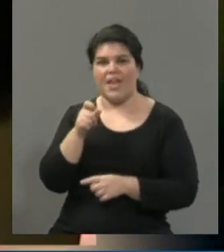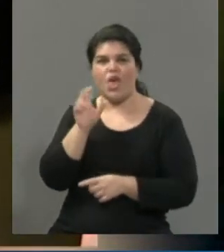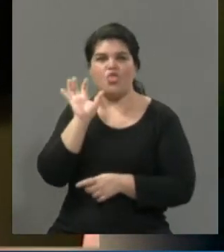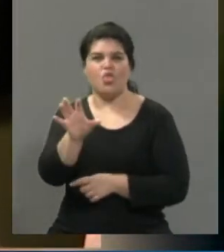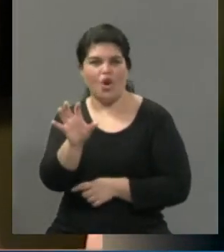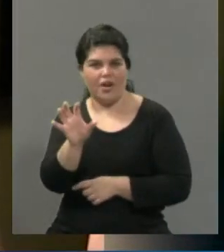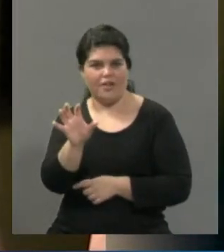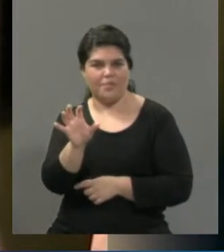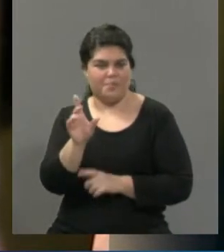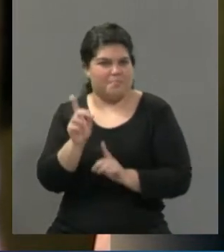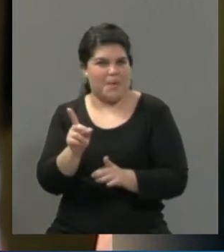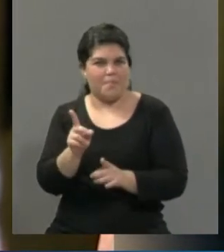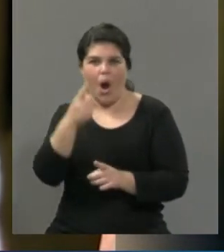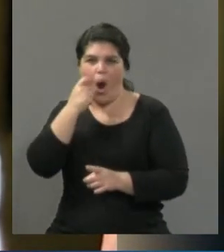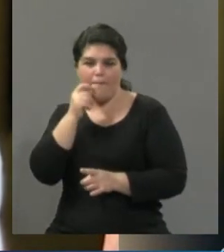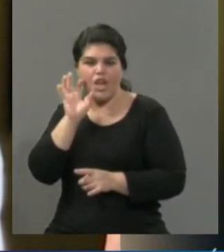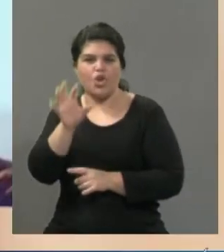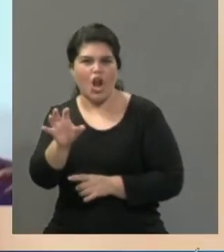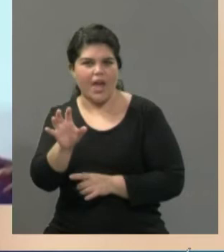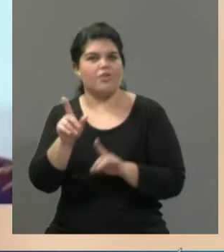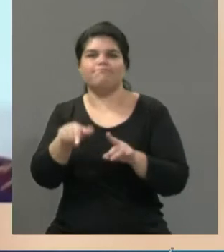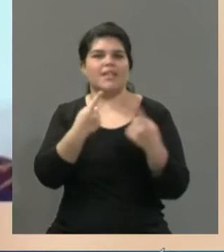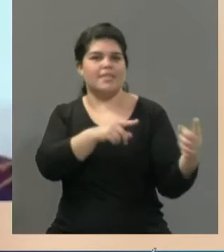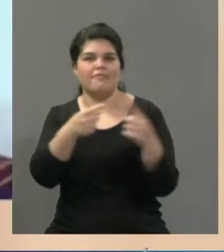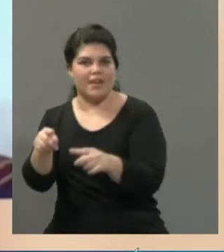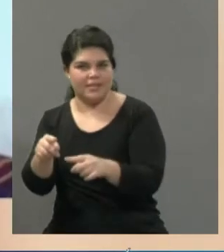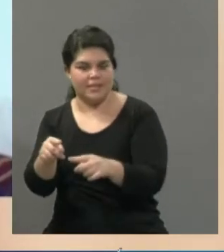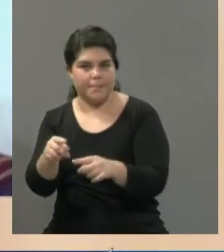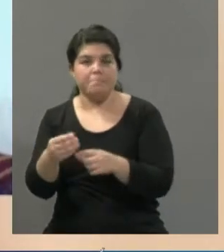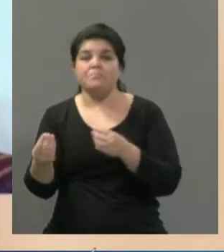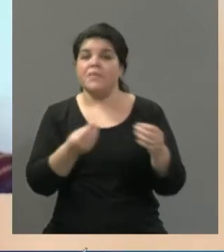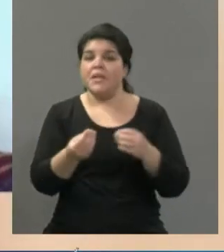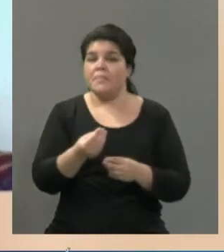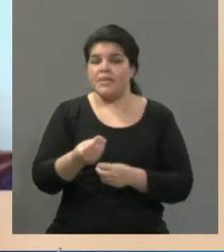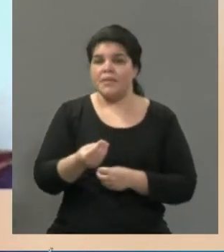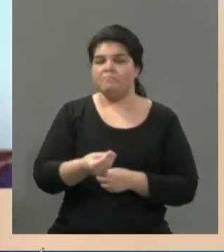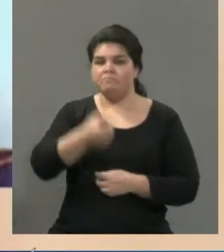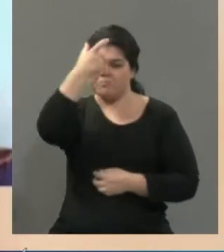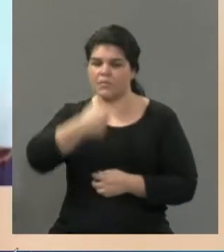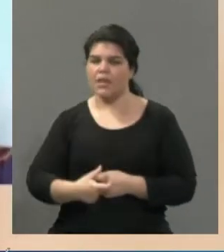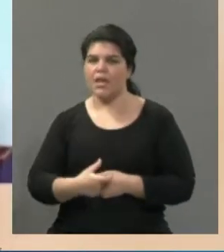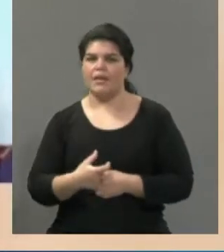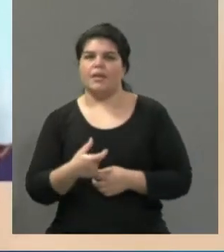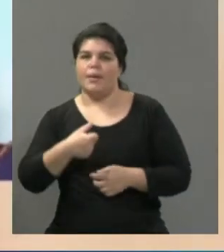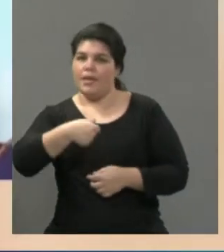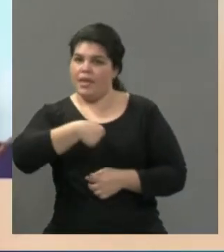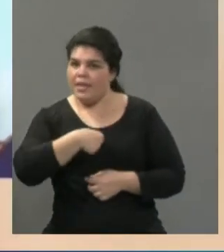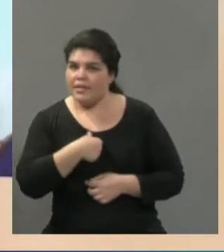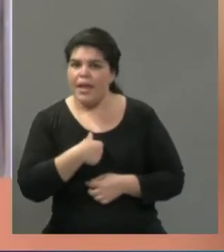ver, o sea, a los trolls lo que los caracteriza no es su identidad, que muchas veces se piensa que son